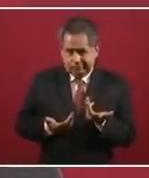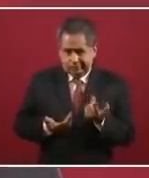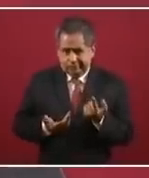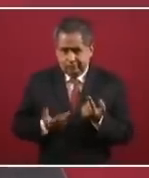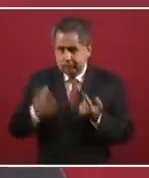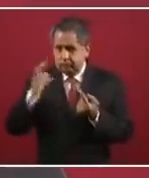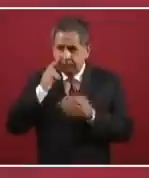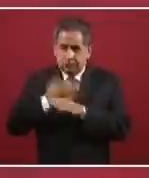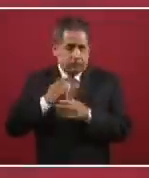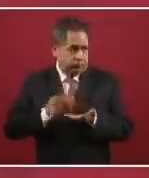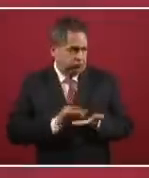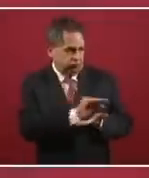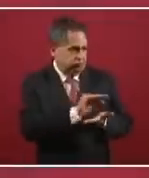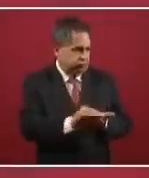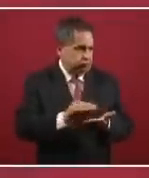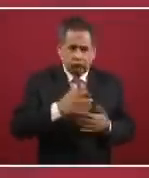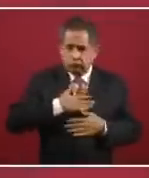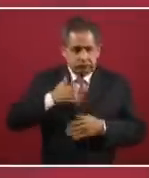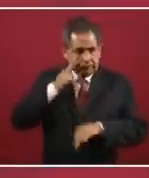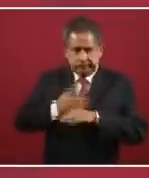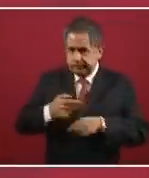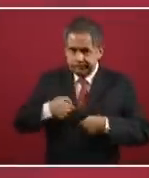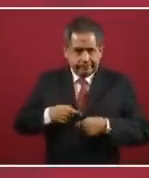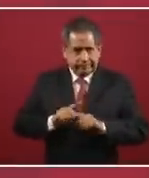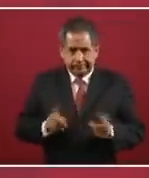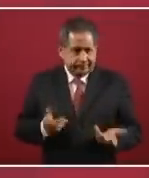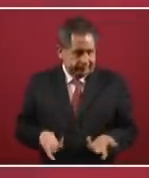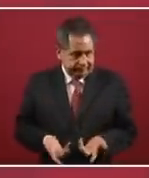si esa no es su función?